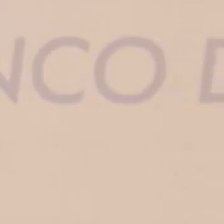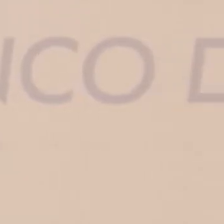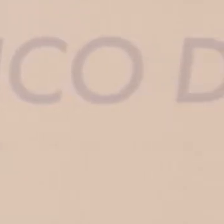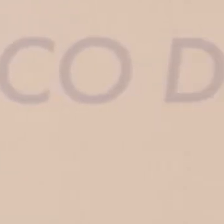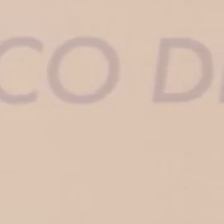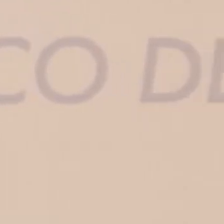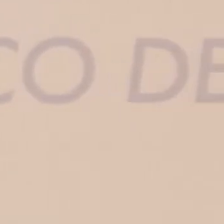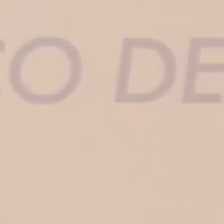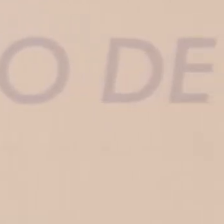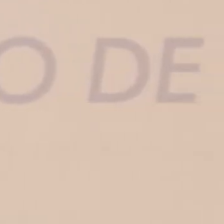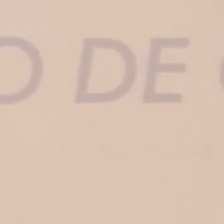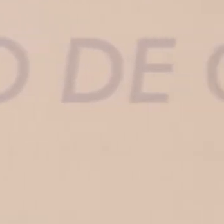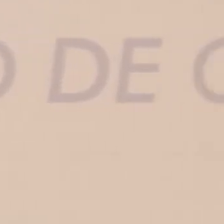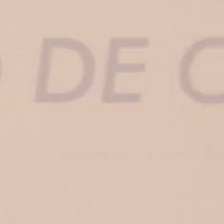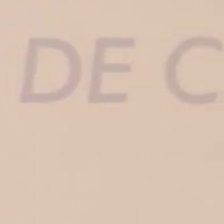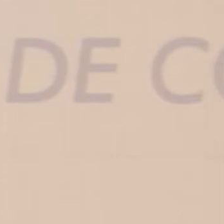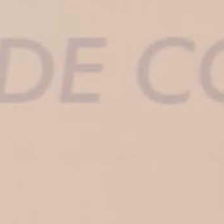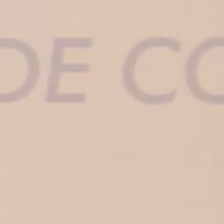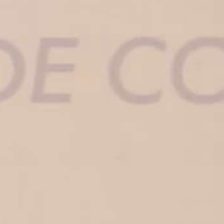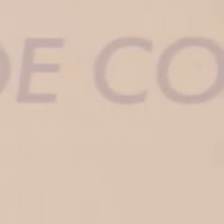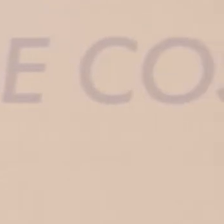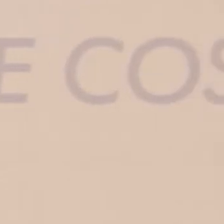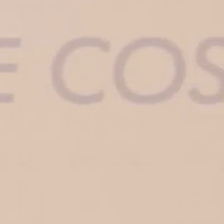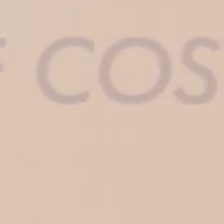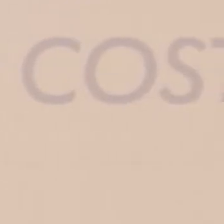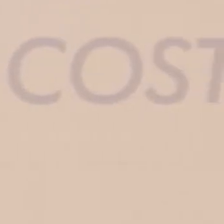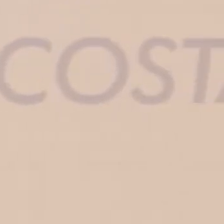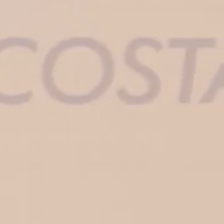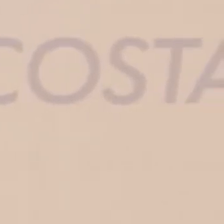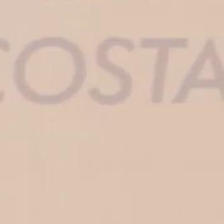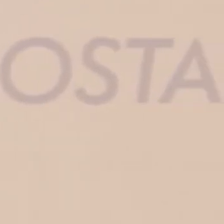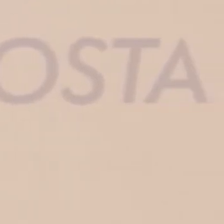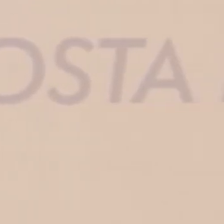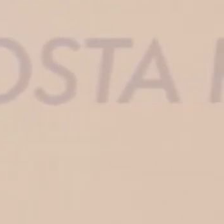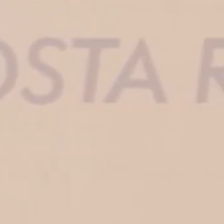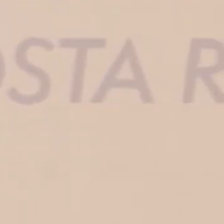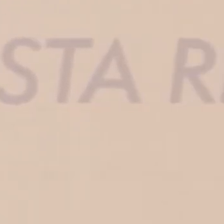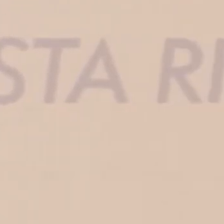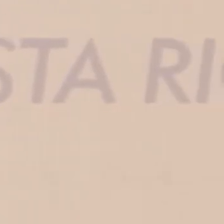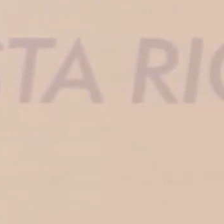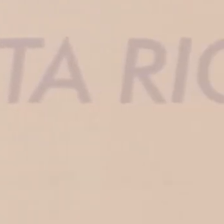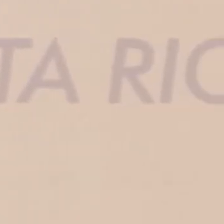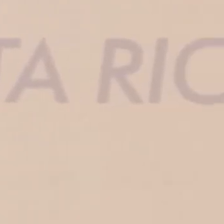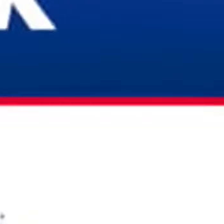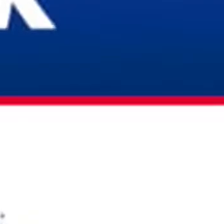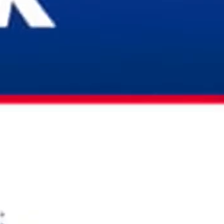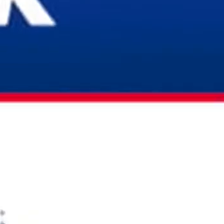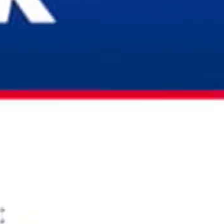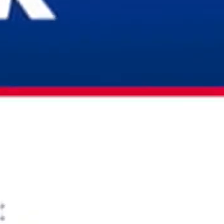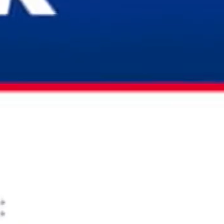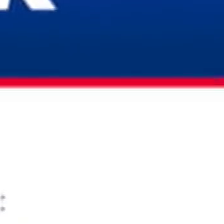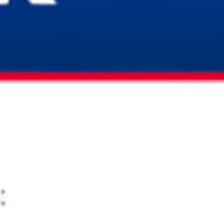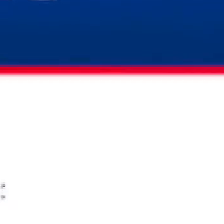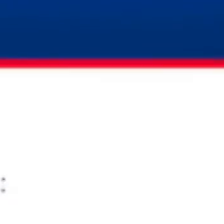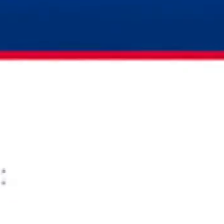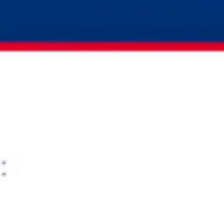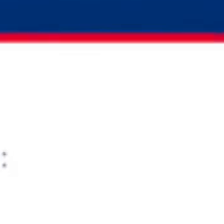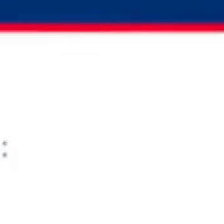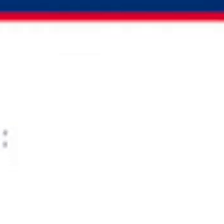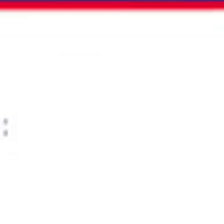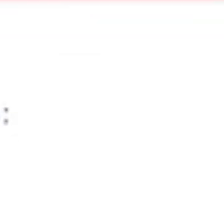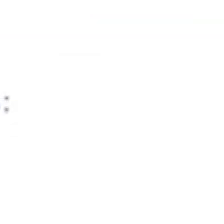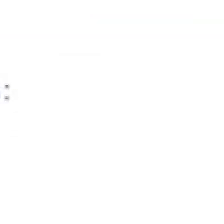Llegó al Banco de Costa Rica BCR Salud, una opción crediticia para atender todas las necesidades relacionadas con la salud humana.